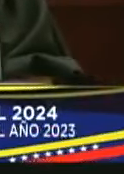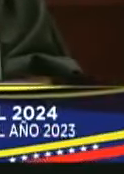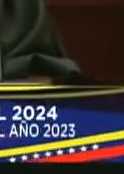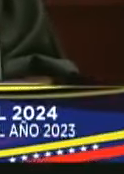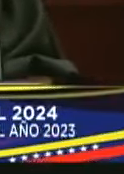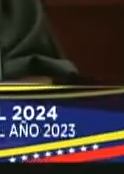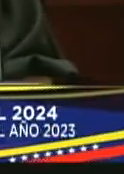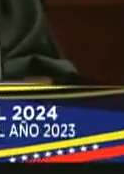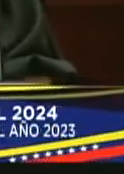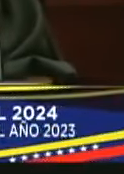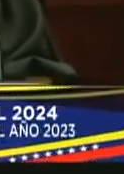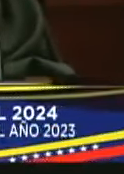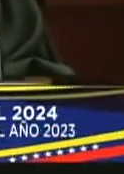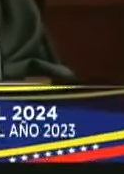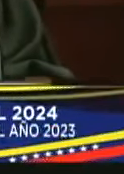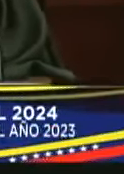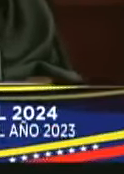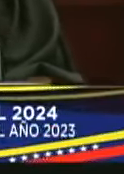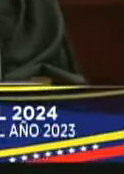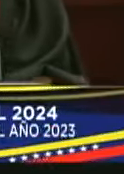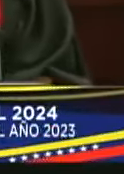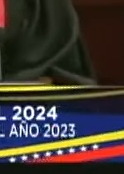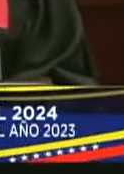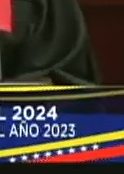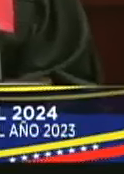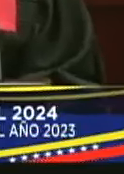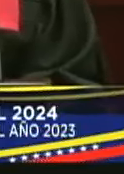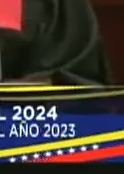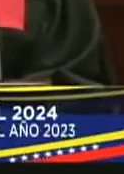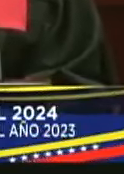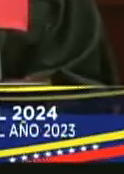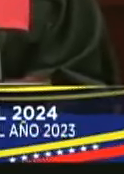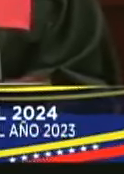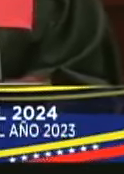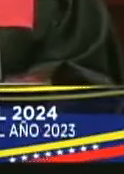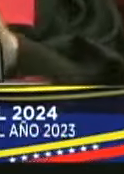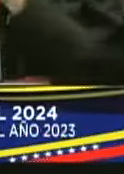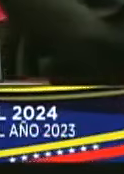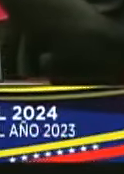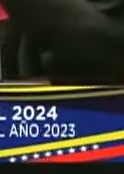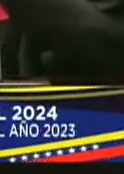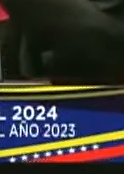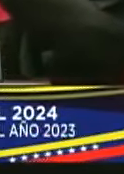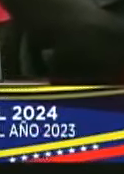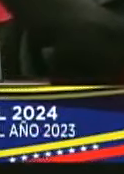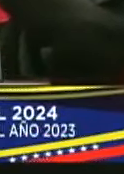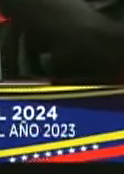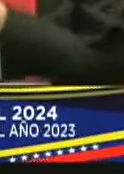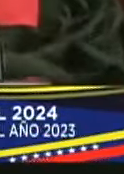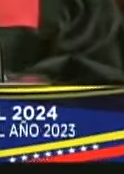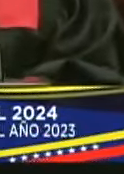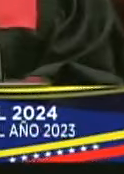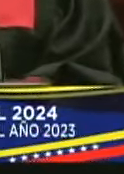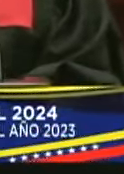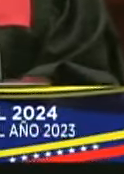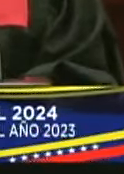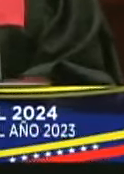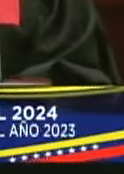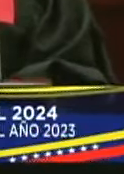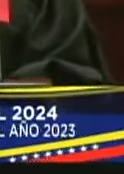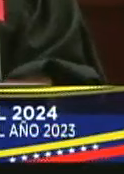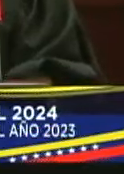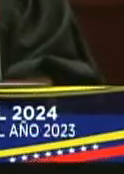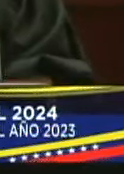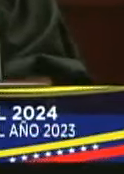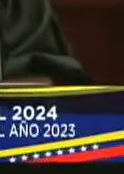avanza hacia una nueva distribución del poder más democrática. Con la Constitución y el proyecto